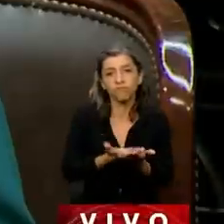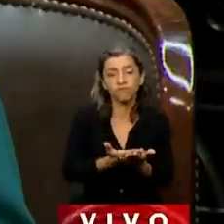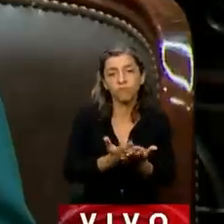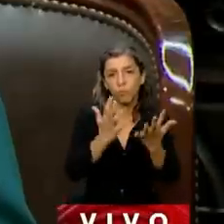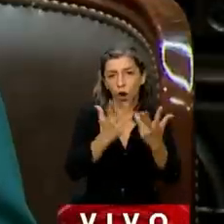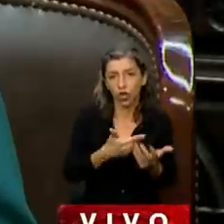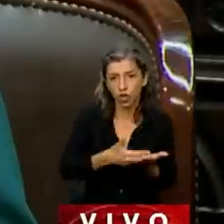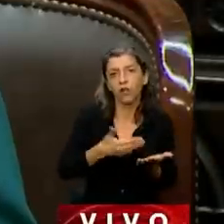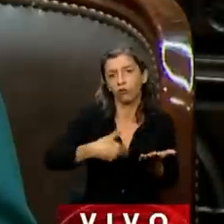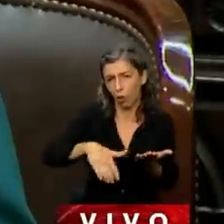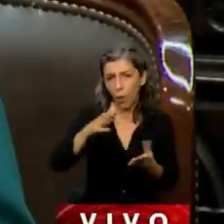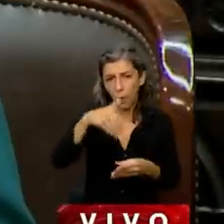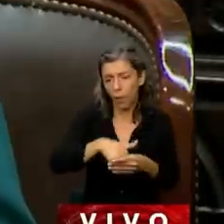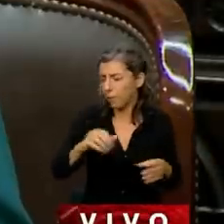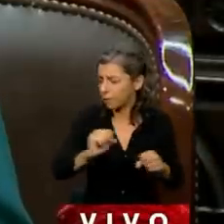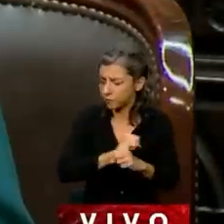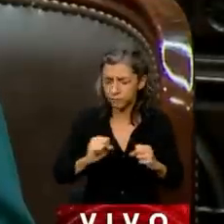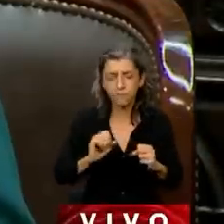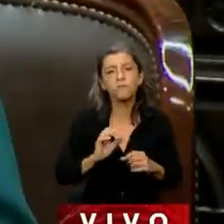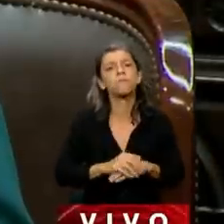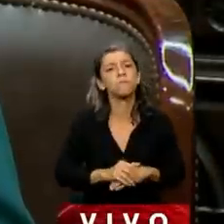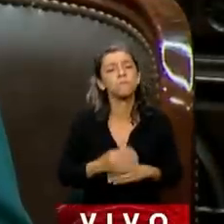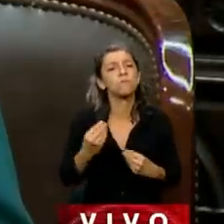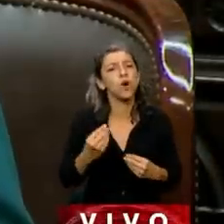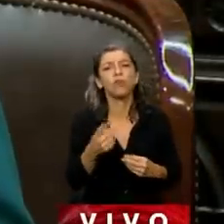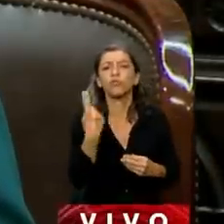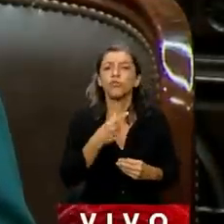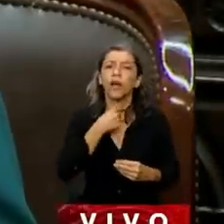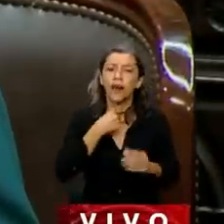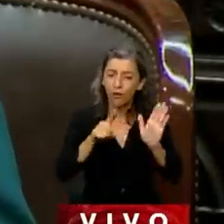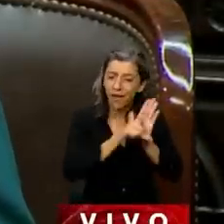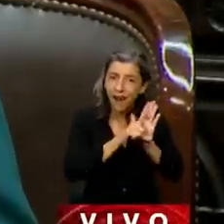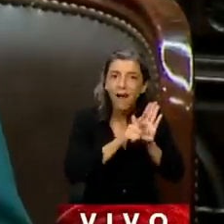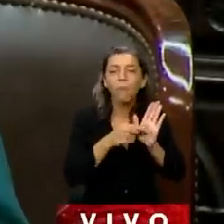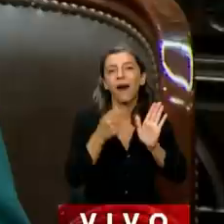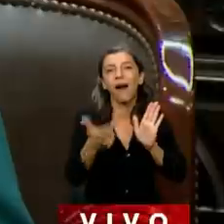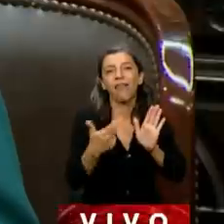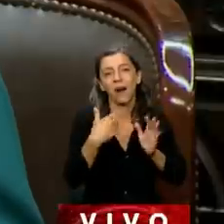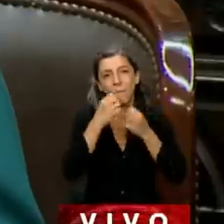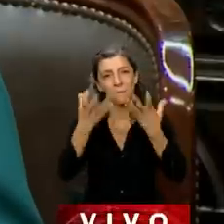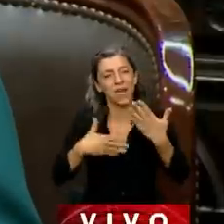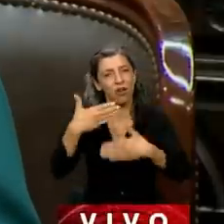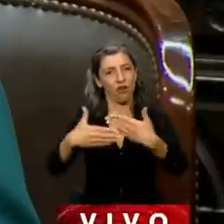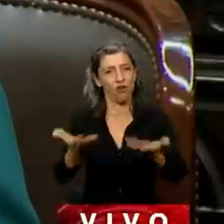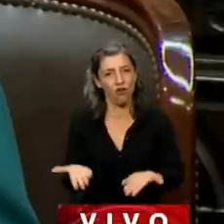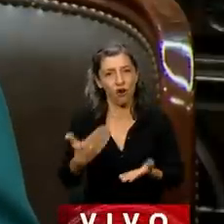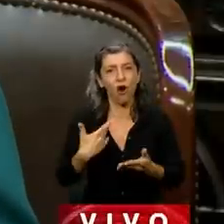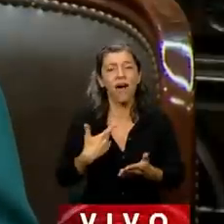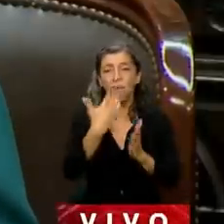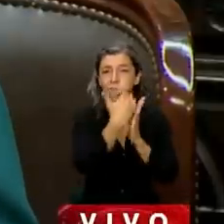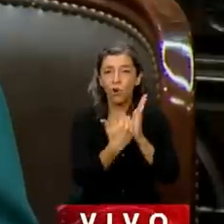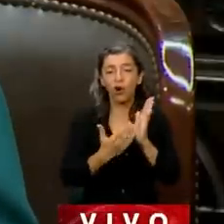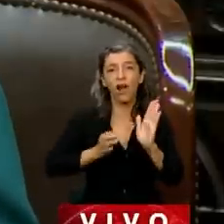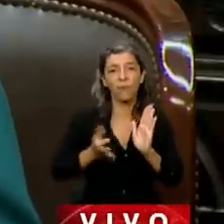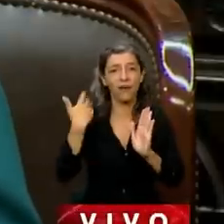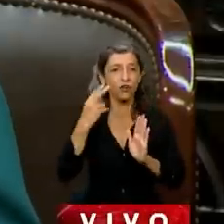aprobar, vamos a mejorar por ley un programa que existe desde el 2016 en